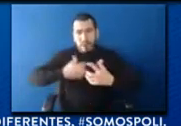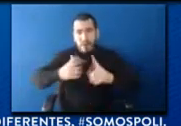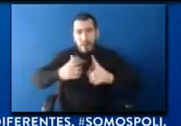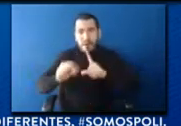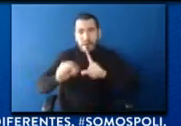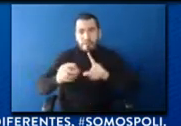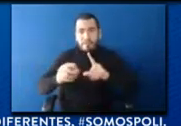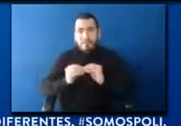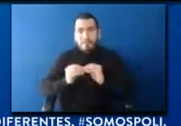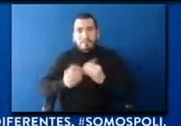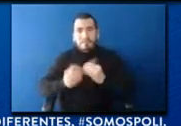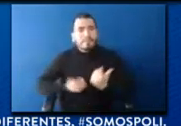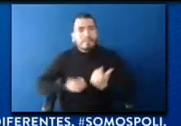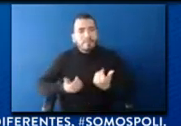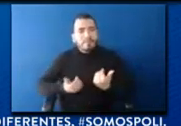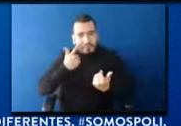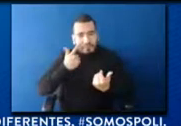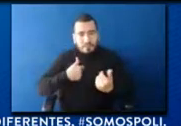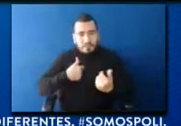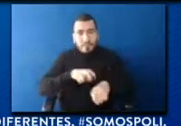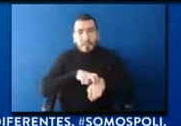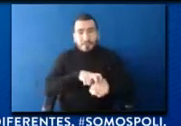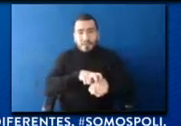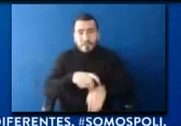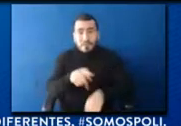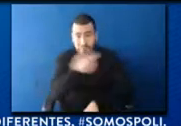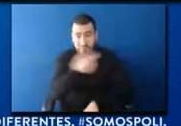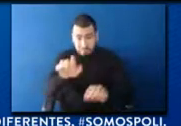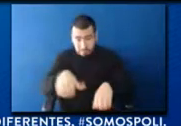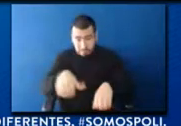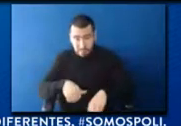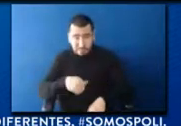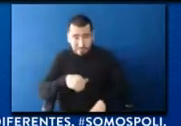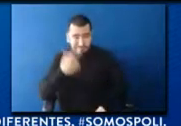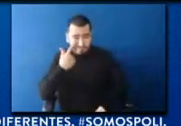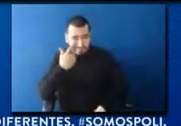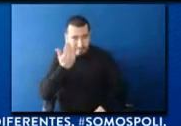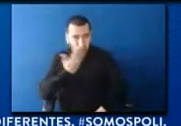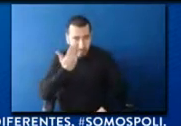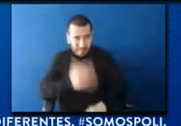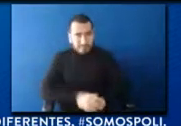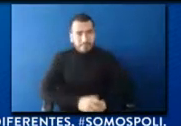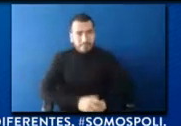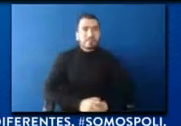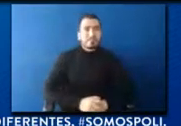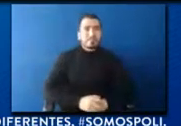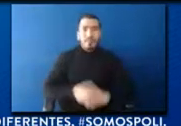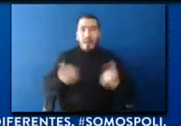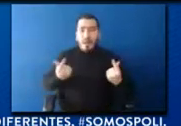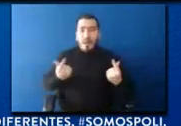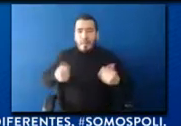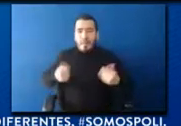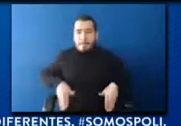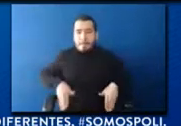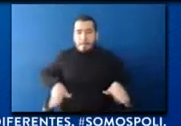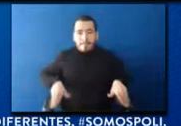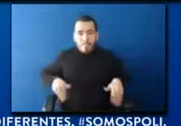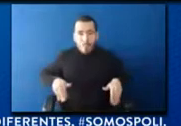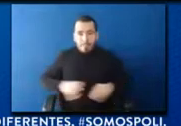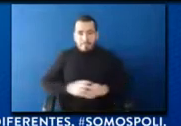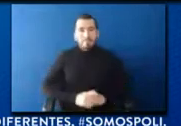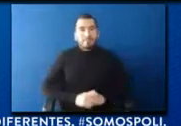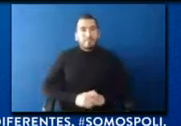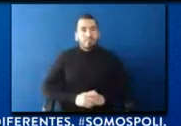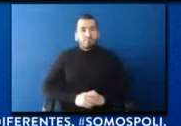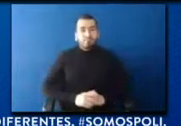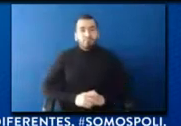Transporte. Hagan el ejercicio. Salgan un día de esto sin un peso en el bolsillo, no es mucho lo que uno pueda ir haciendo. Cada